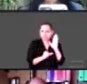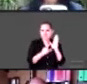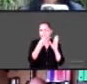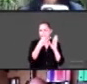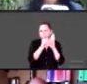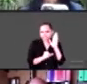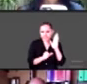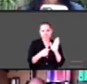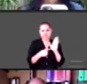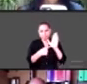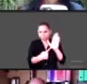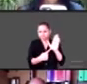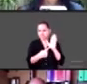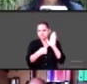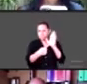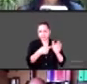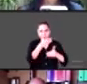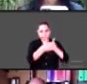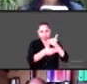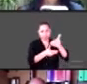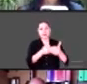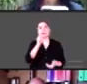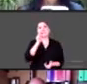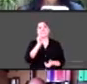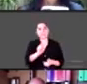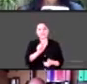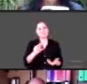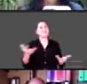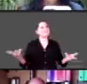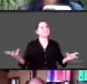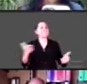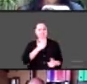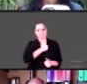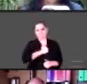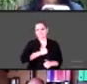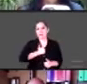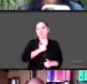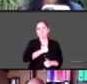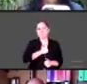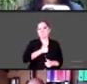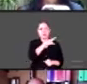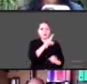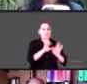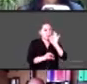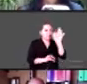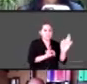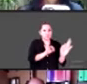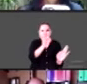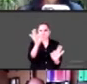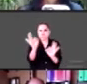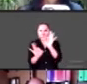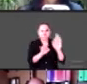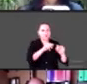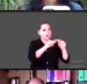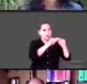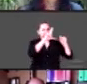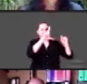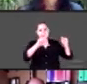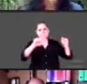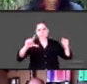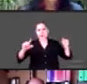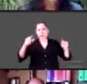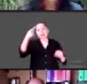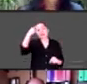desafortunadamente el promedio de ingresos, perdón, la pobreza